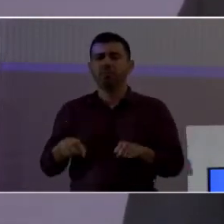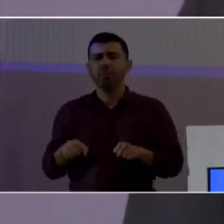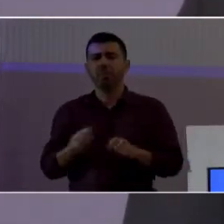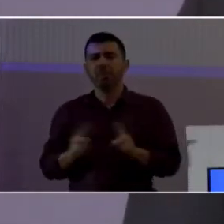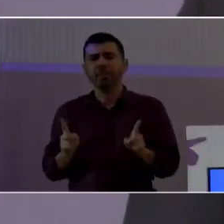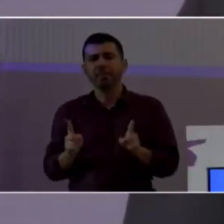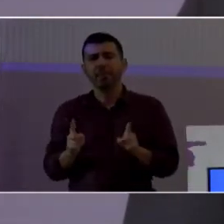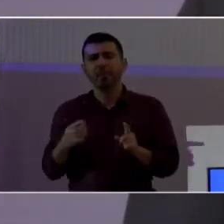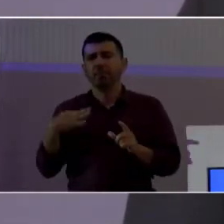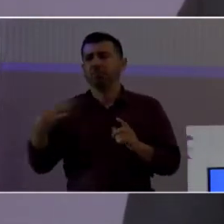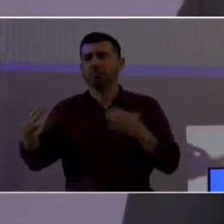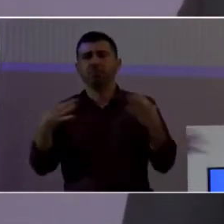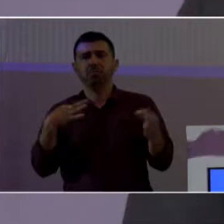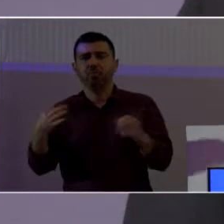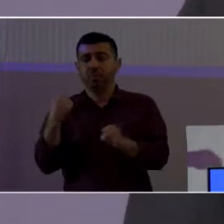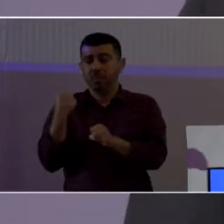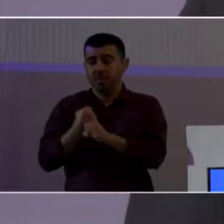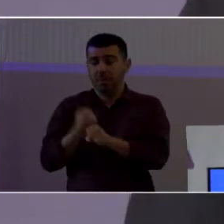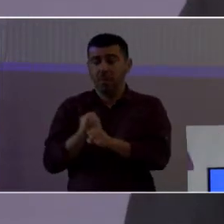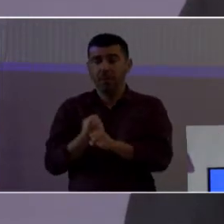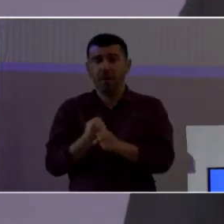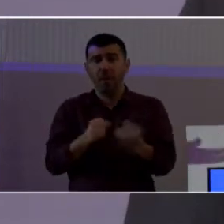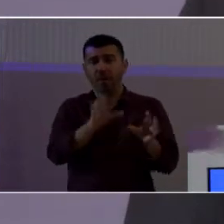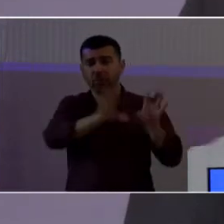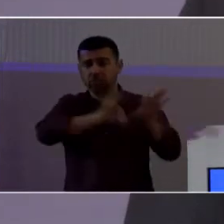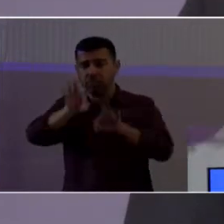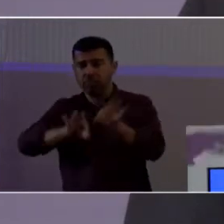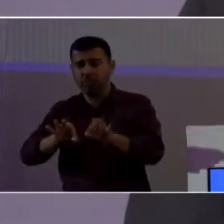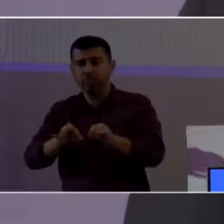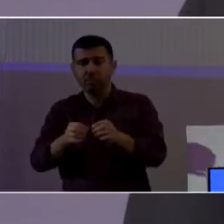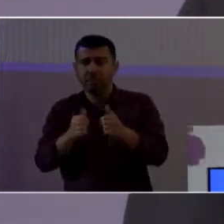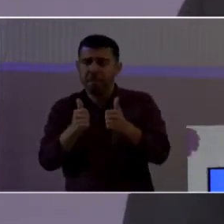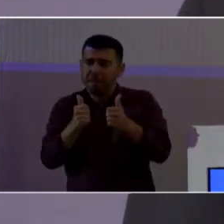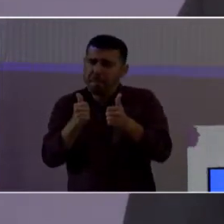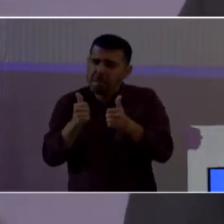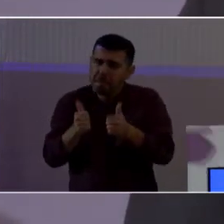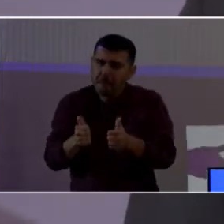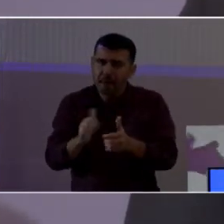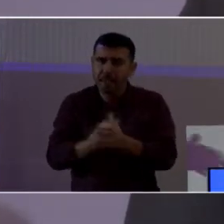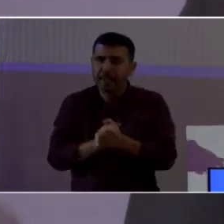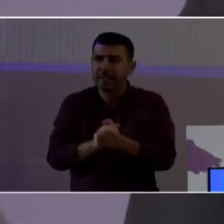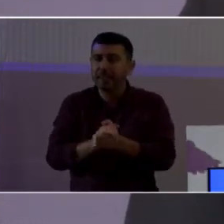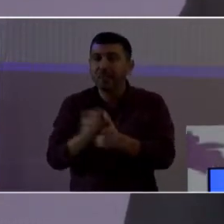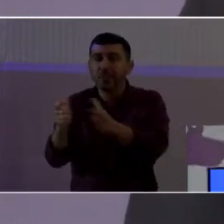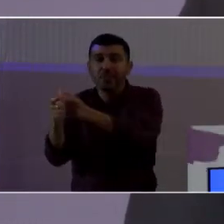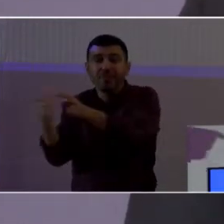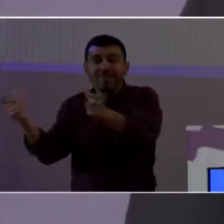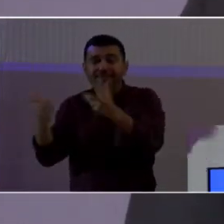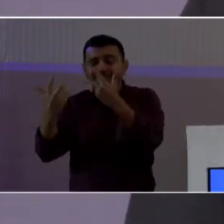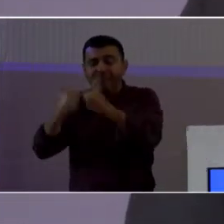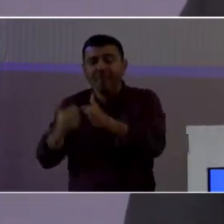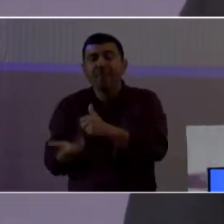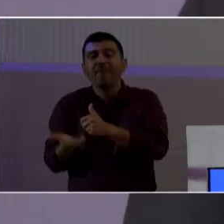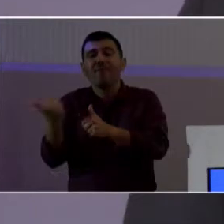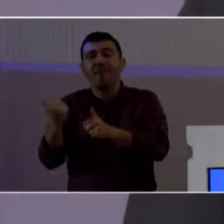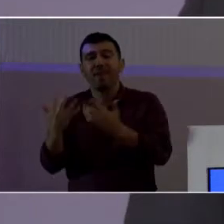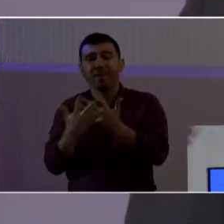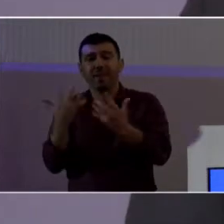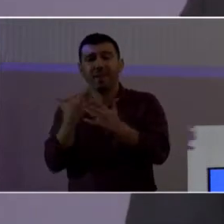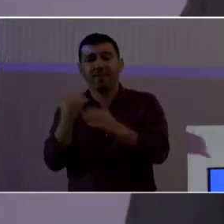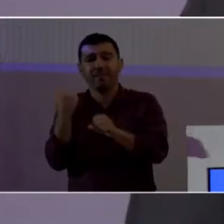sector agropecuario a nivel nacional hoy es deficitario de mano de obra calificada y